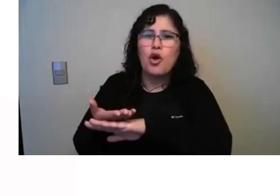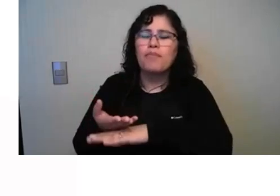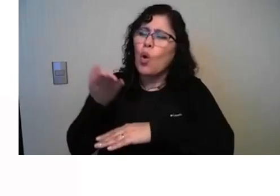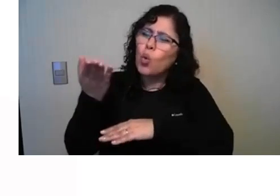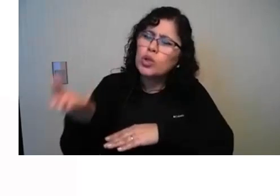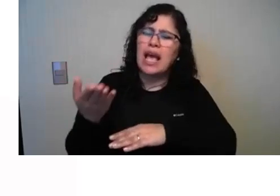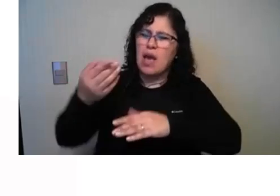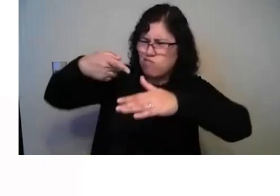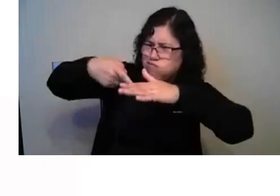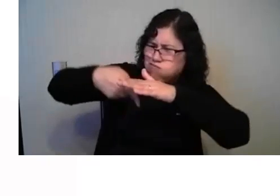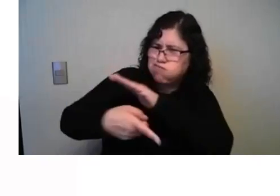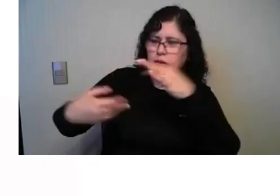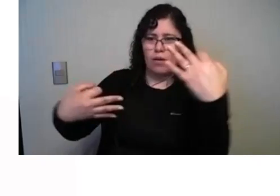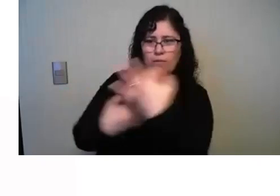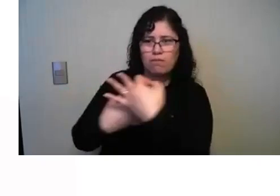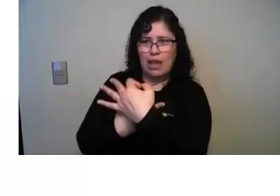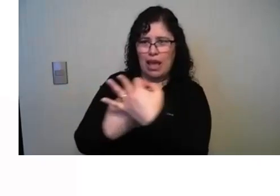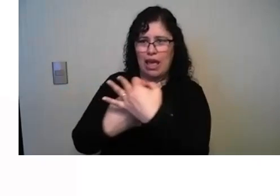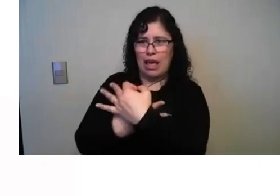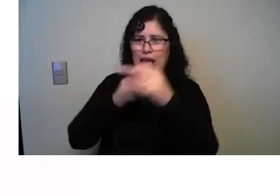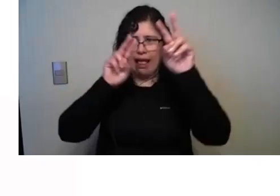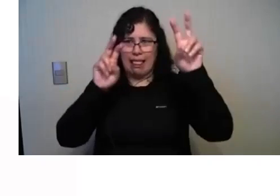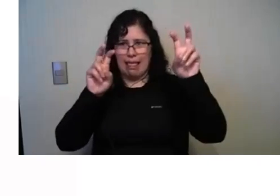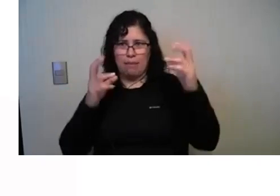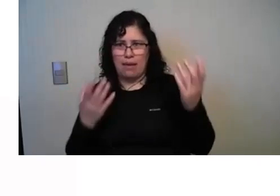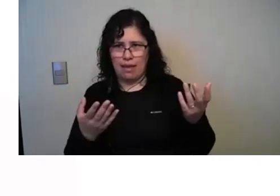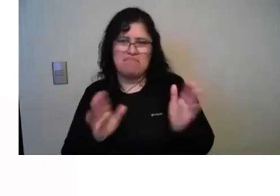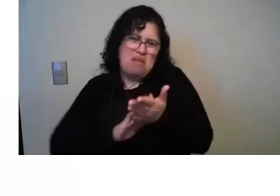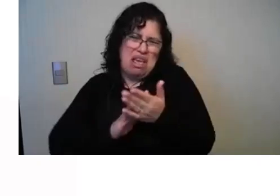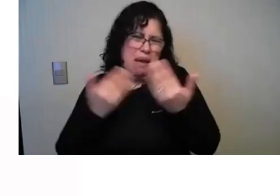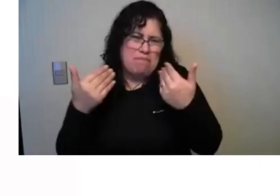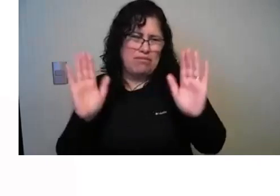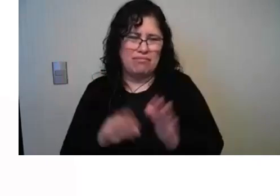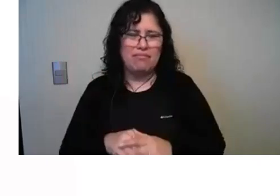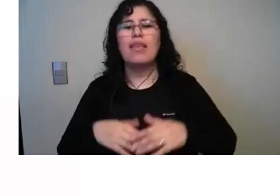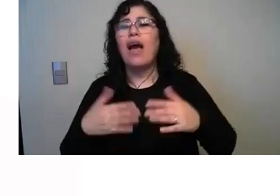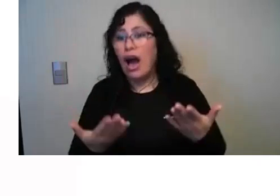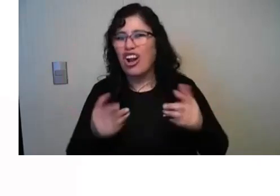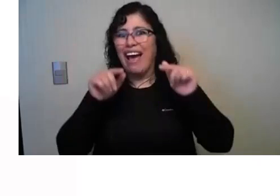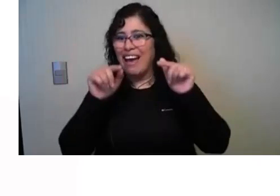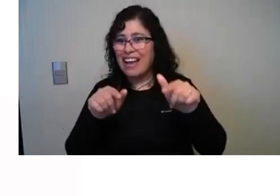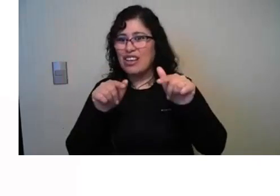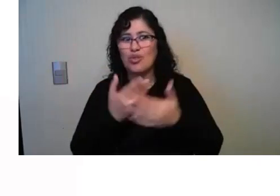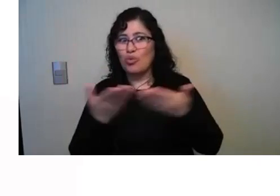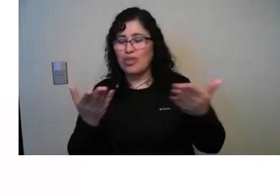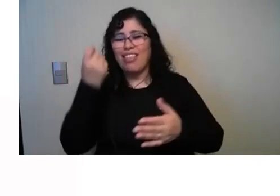clases y, digamos, para no tener inconvenientes con los resultados de las pruebas.